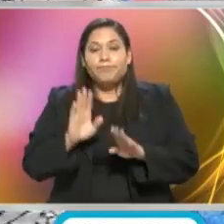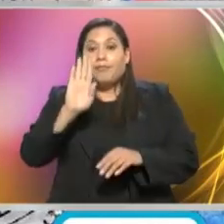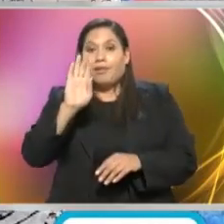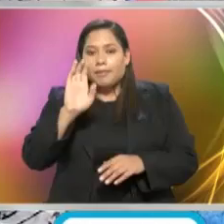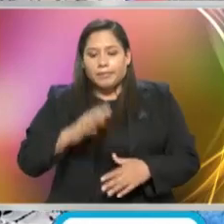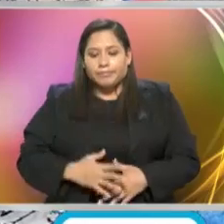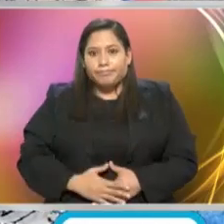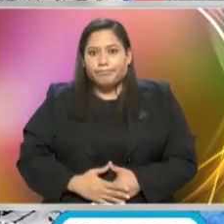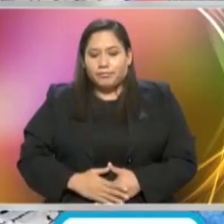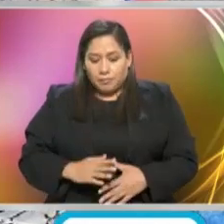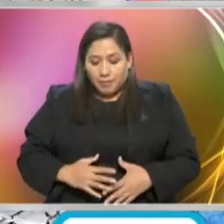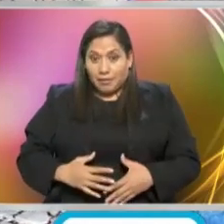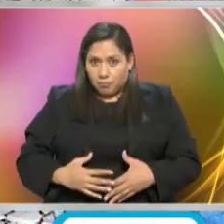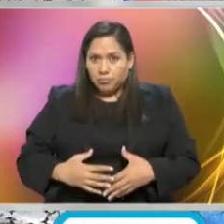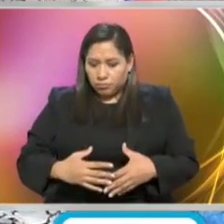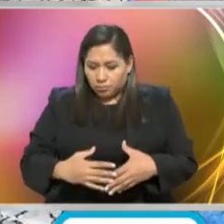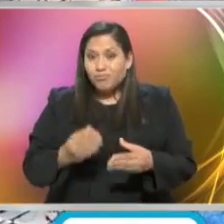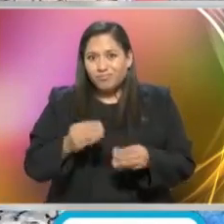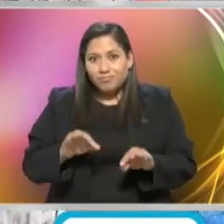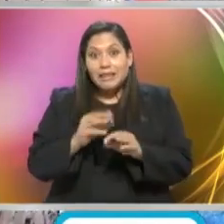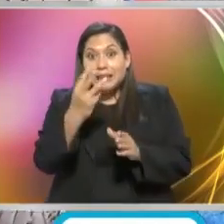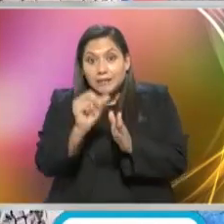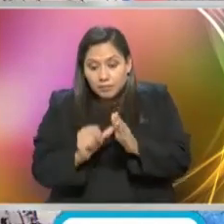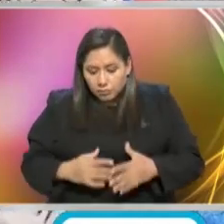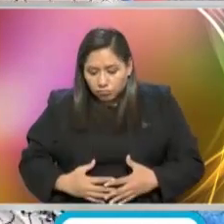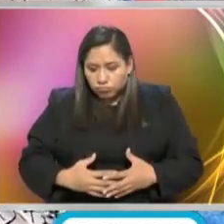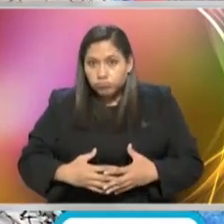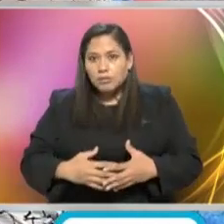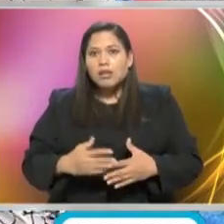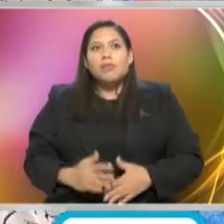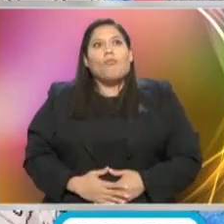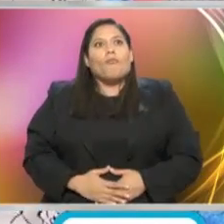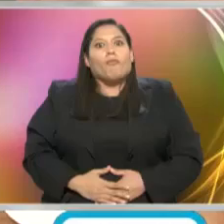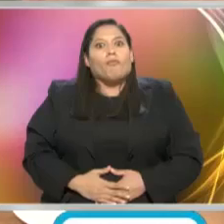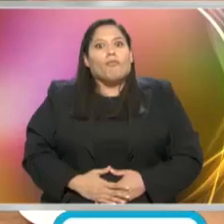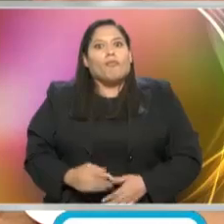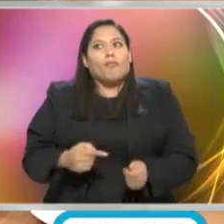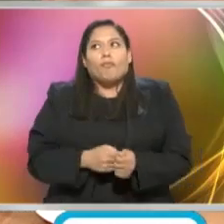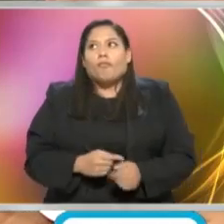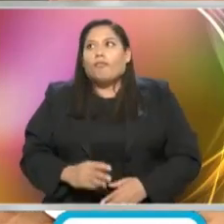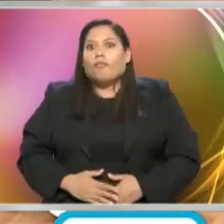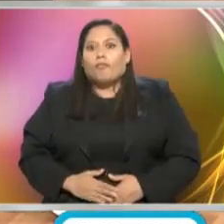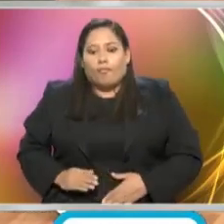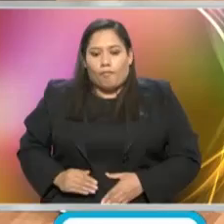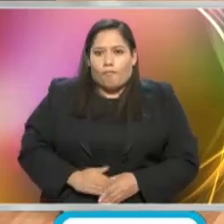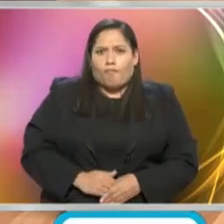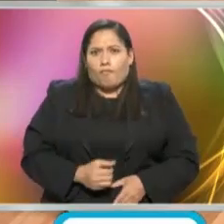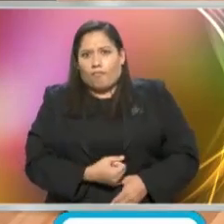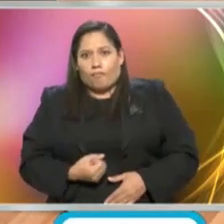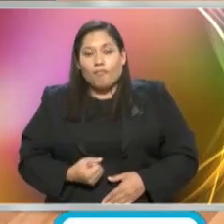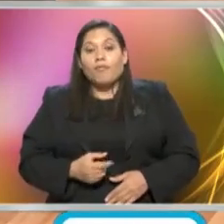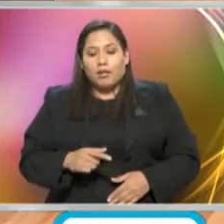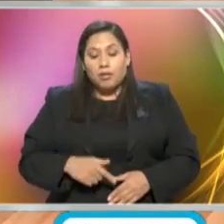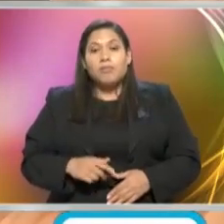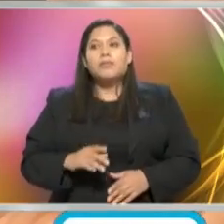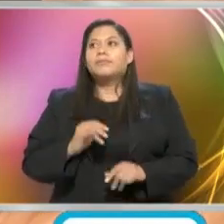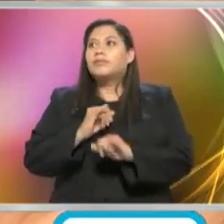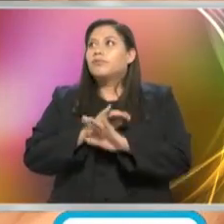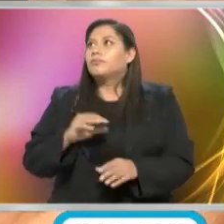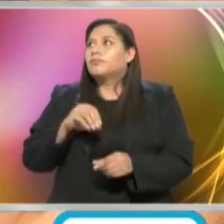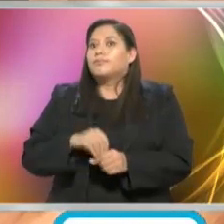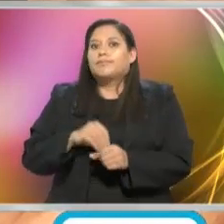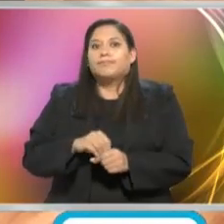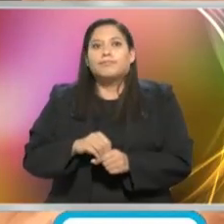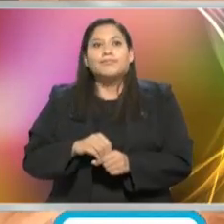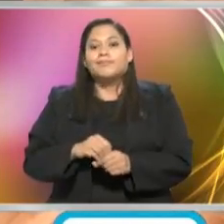bebé muy importante. Entonces, siempre es, o sea, uno de los riesgos muy importantes cuando hay un embarazo adolescente es que al ocultar la información no